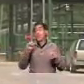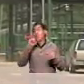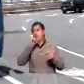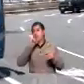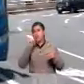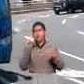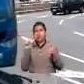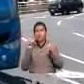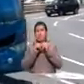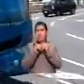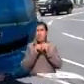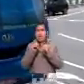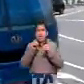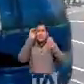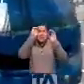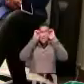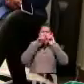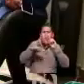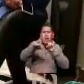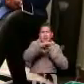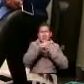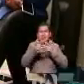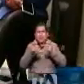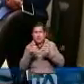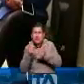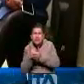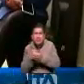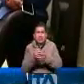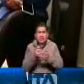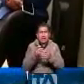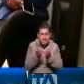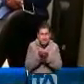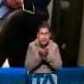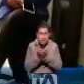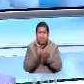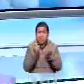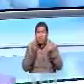al personal de sectores estratégicos. En Quito, Belén Merizalde, 24 horas.